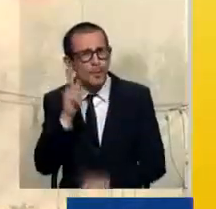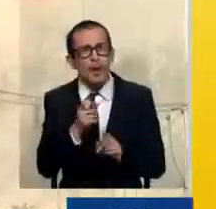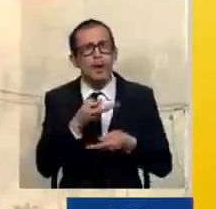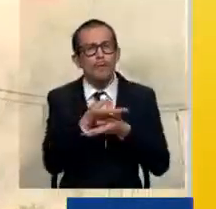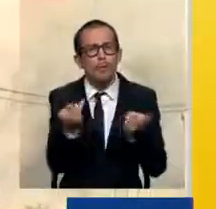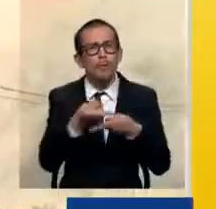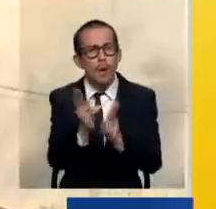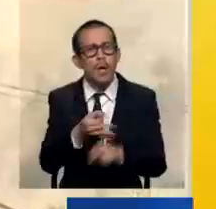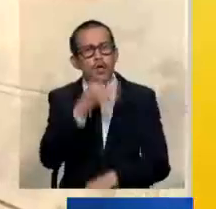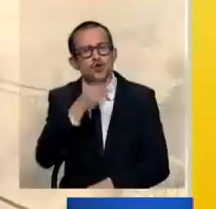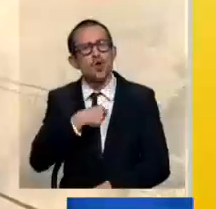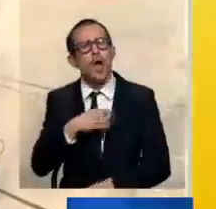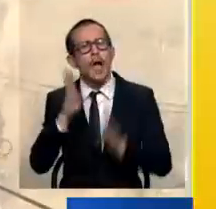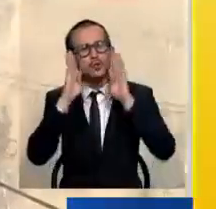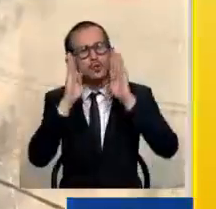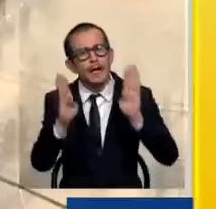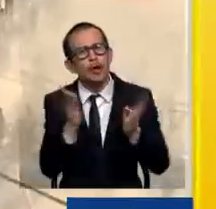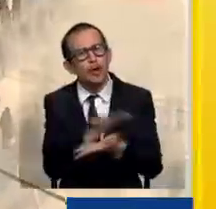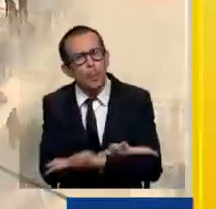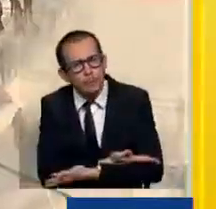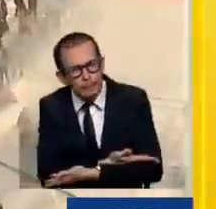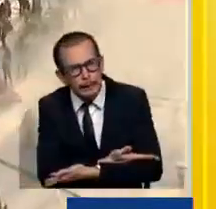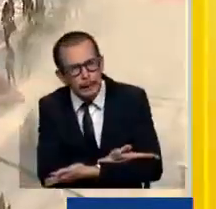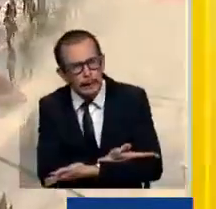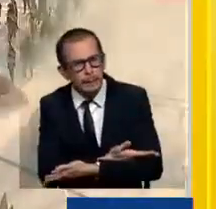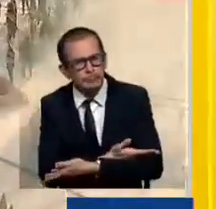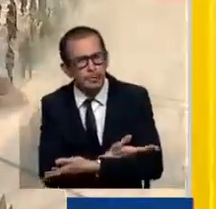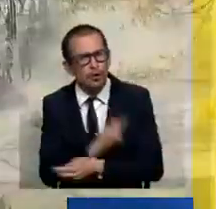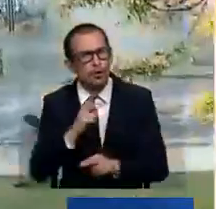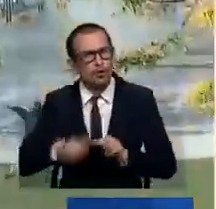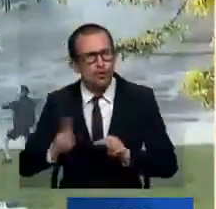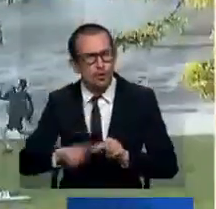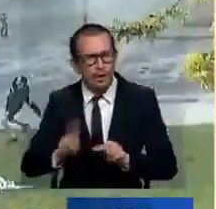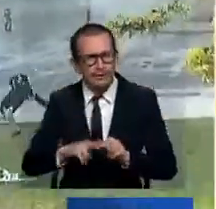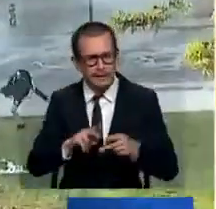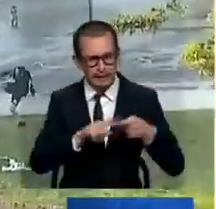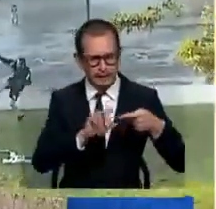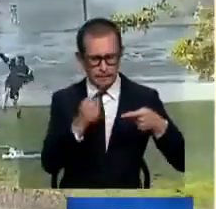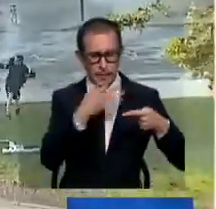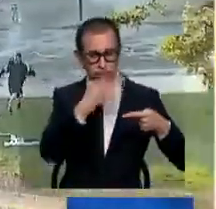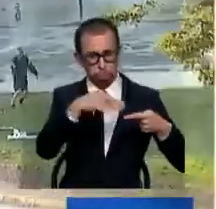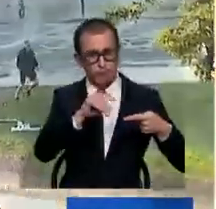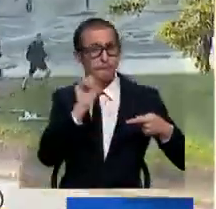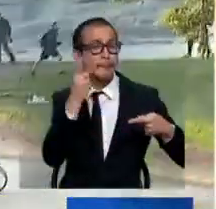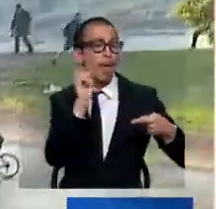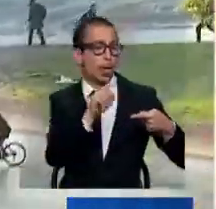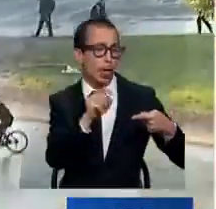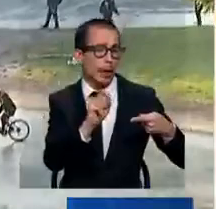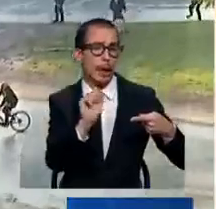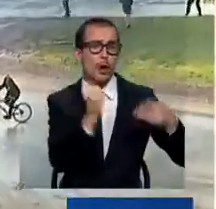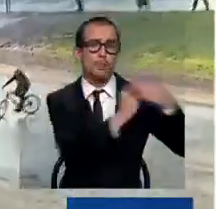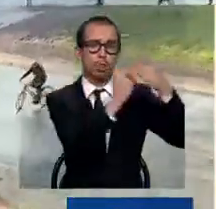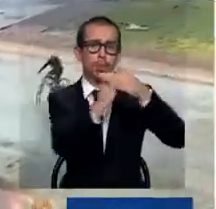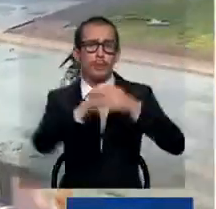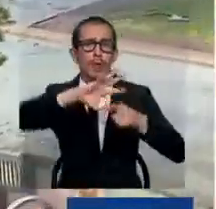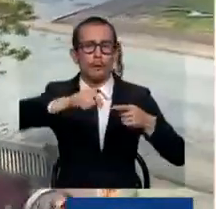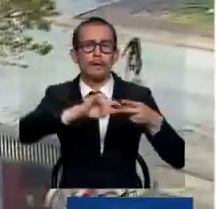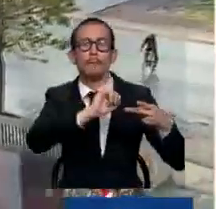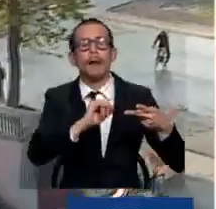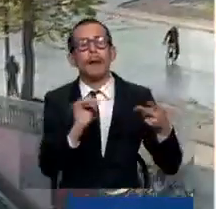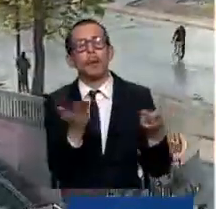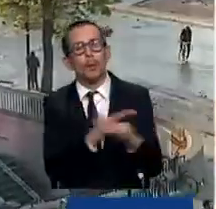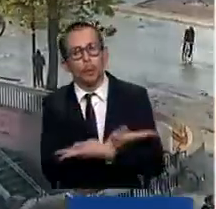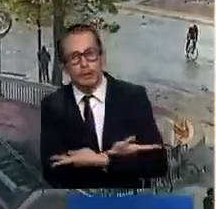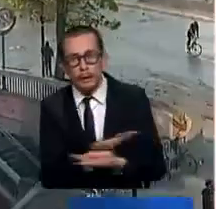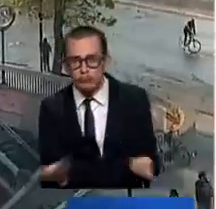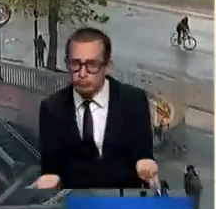dice he escuchado con humildad la ciudadanía, lo hace en la segunda parte de su discurso después de cuestionar también los actos vandálicos de las últimas horas. Es verdad, solo